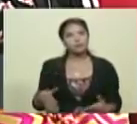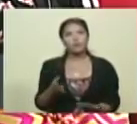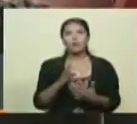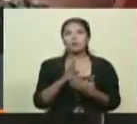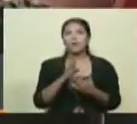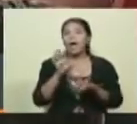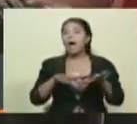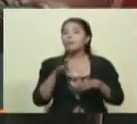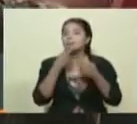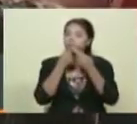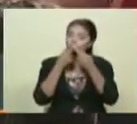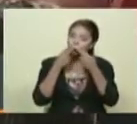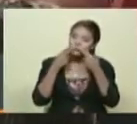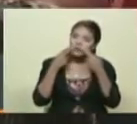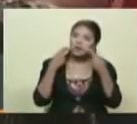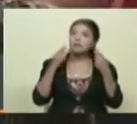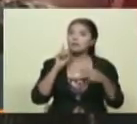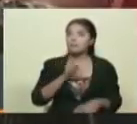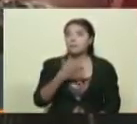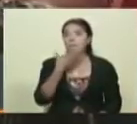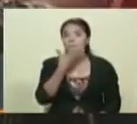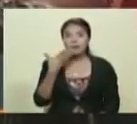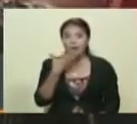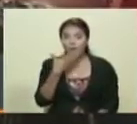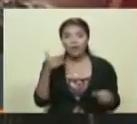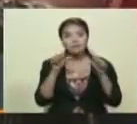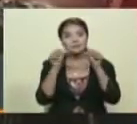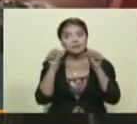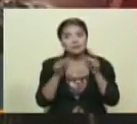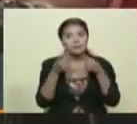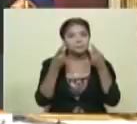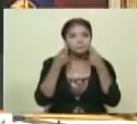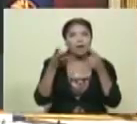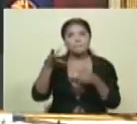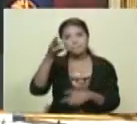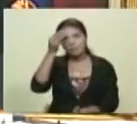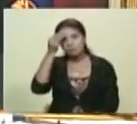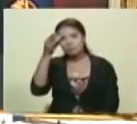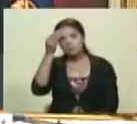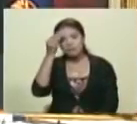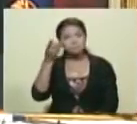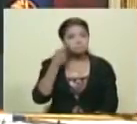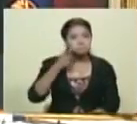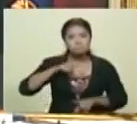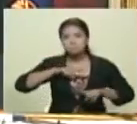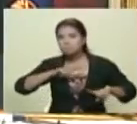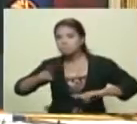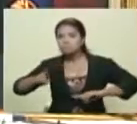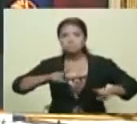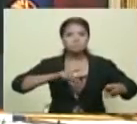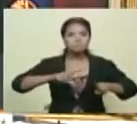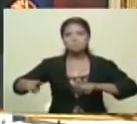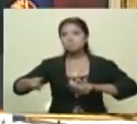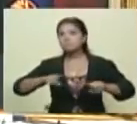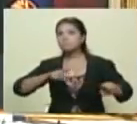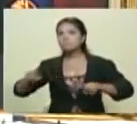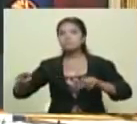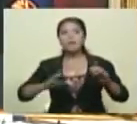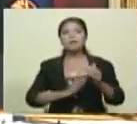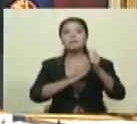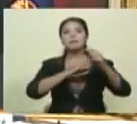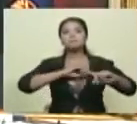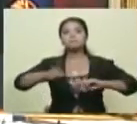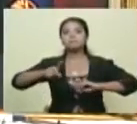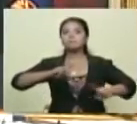veces. Tenemos que mejorar todos los sistemas. Hay que aprender a dirigir, a liderar, a